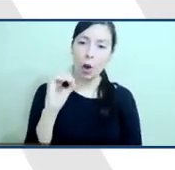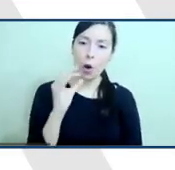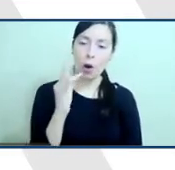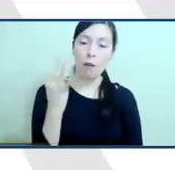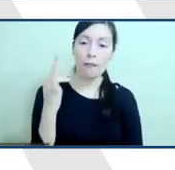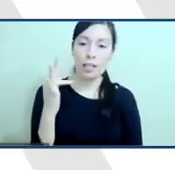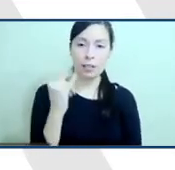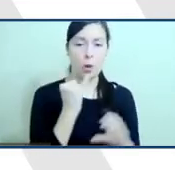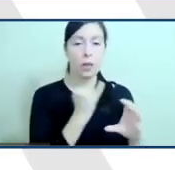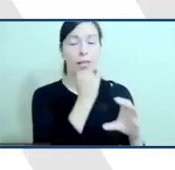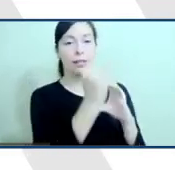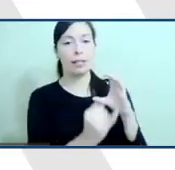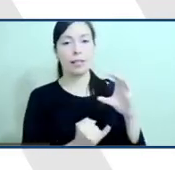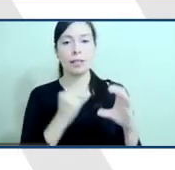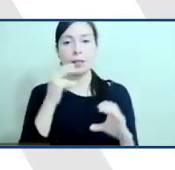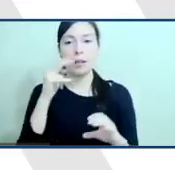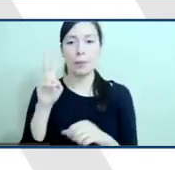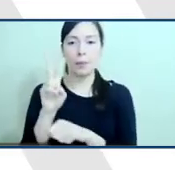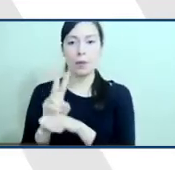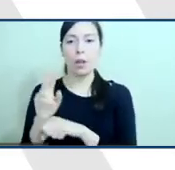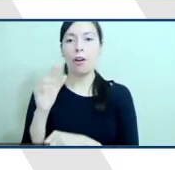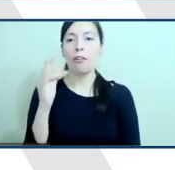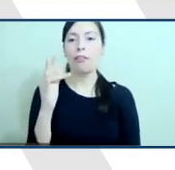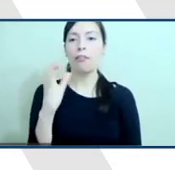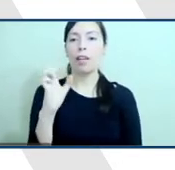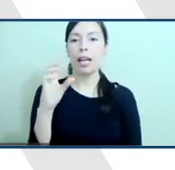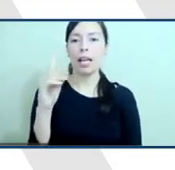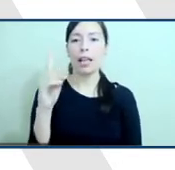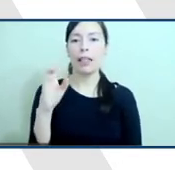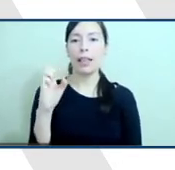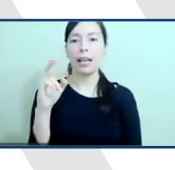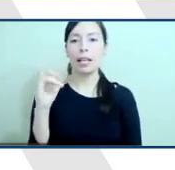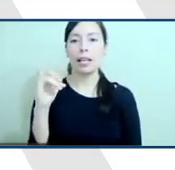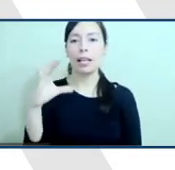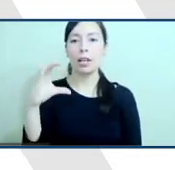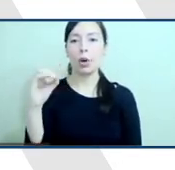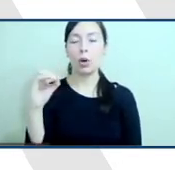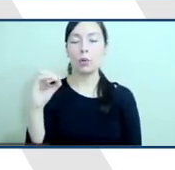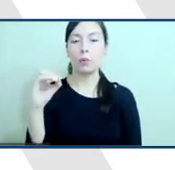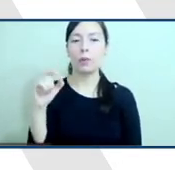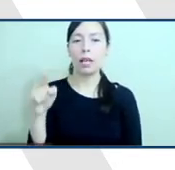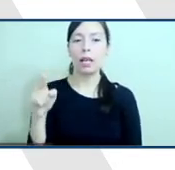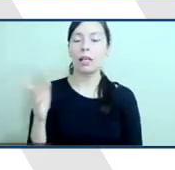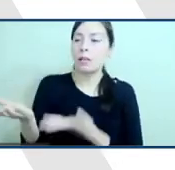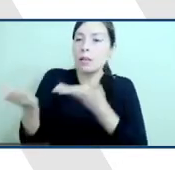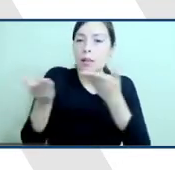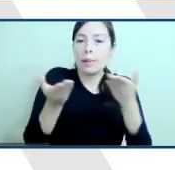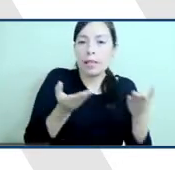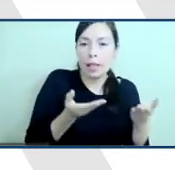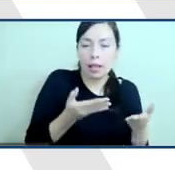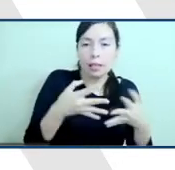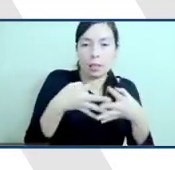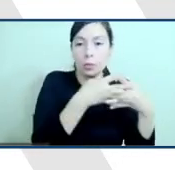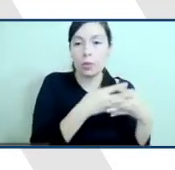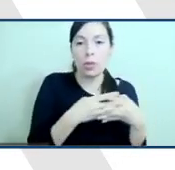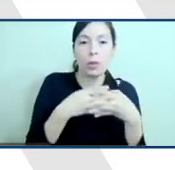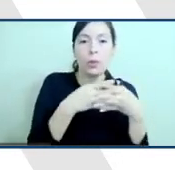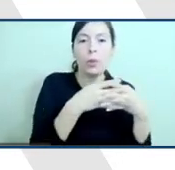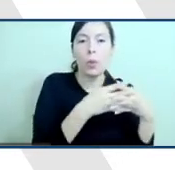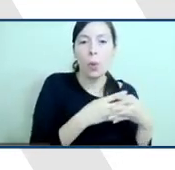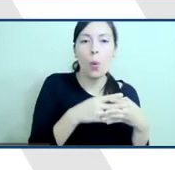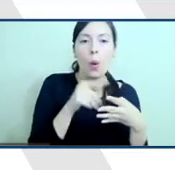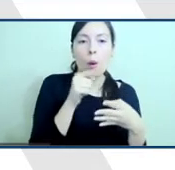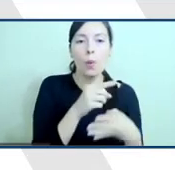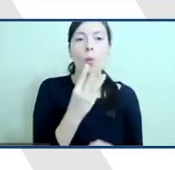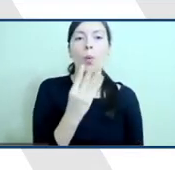Federico Rutjant fue invitado a Washington a dar unas conferencias científicas sobre lo que se había hecho en Chile, ¿cierto?